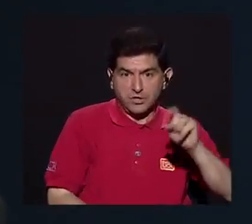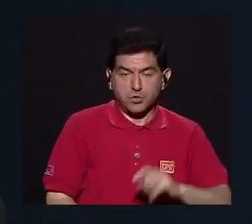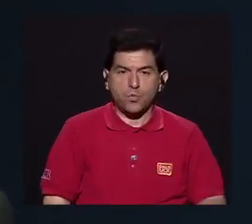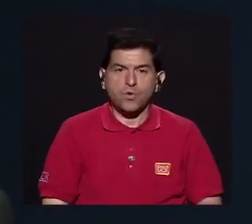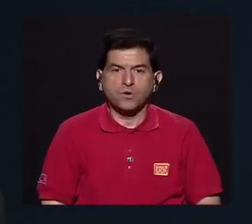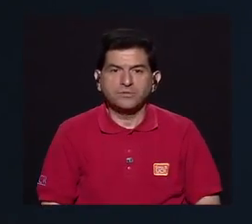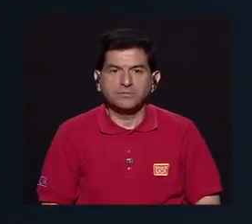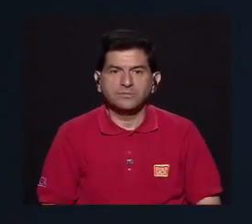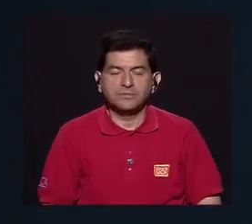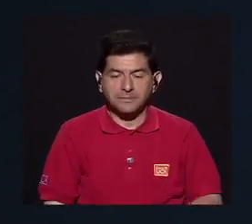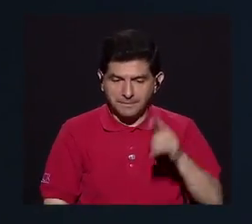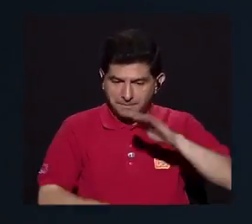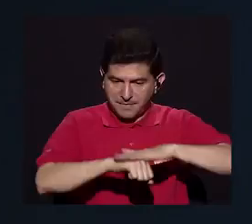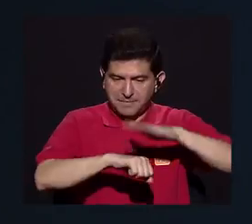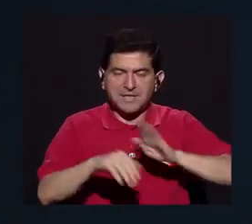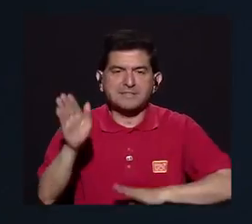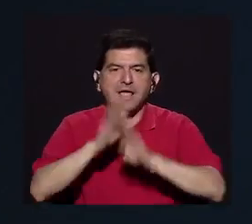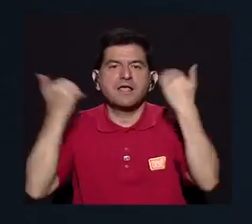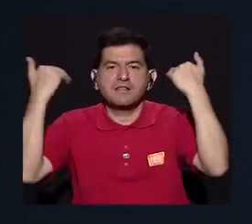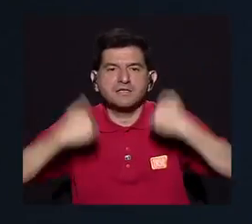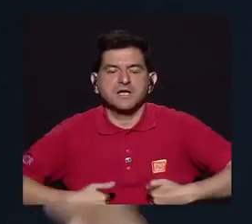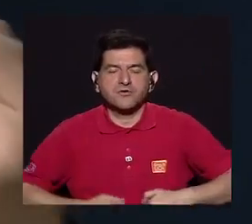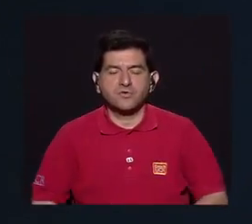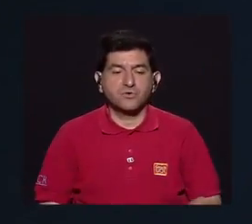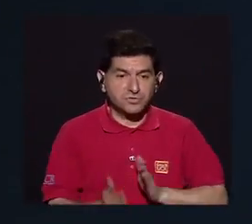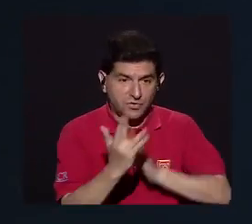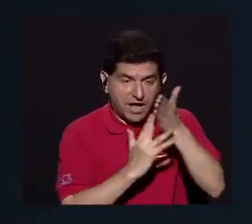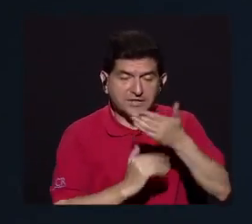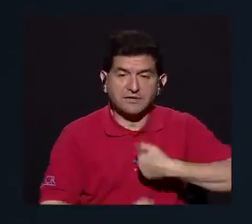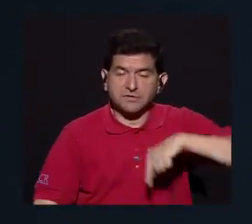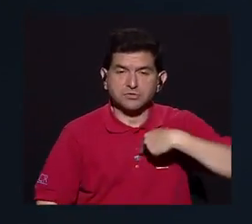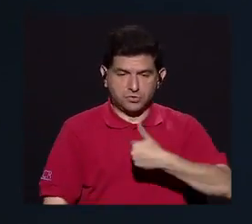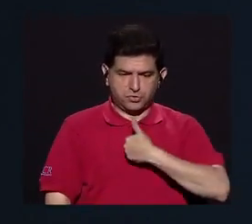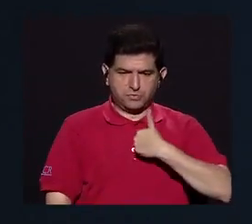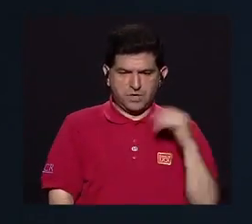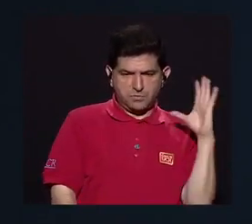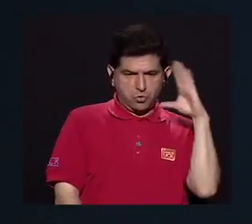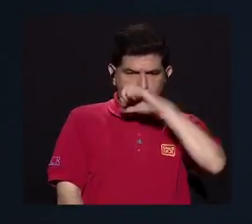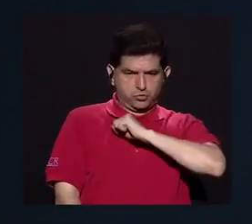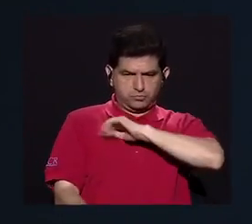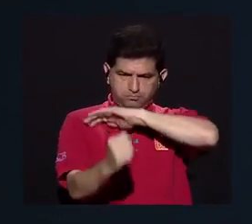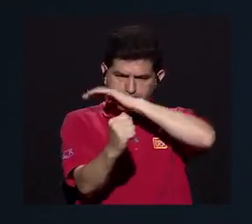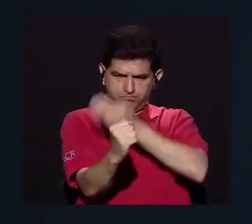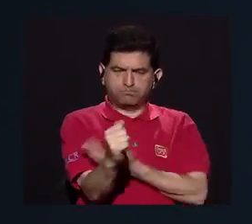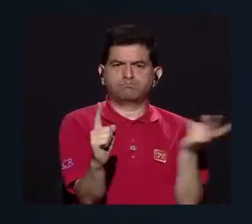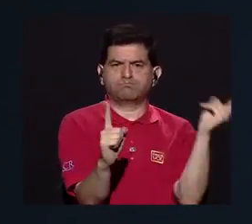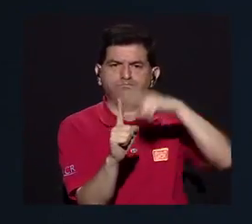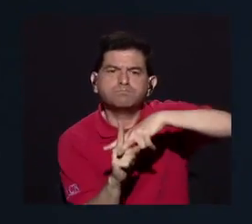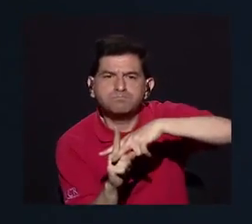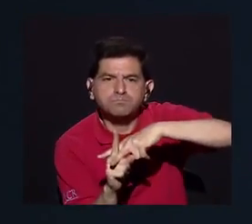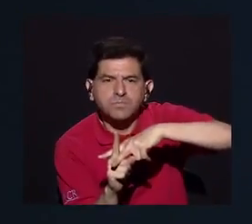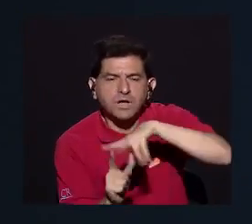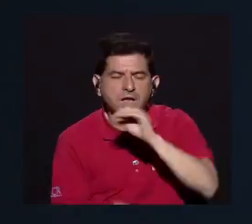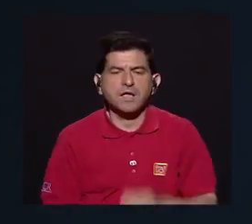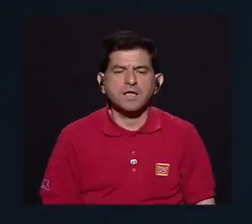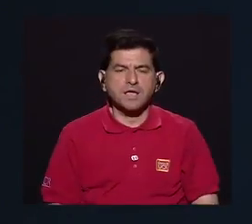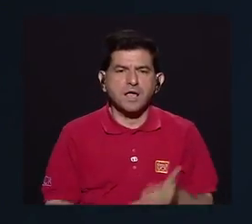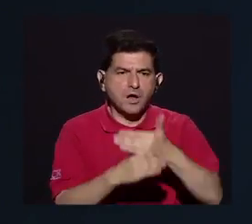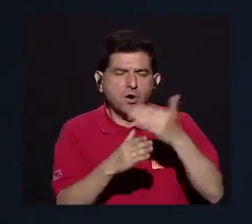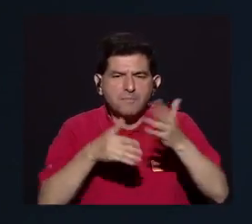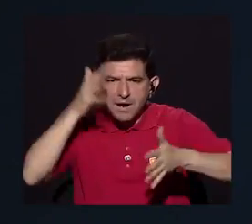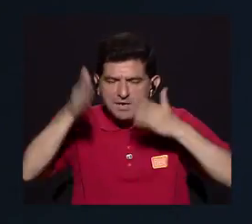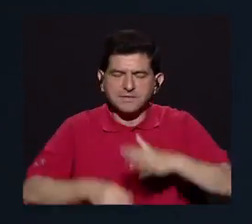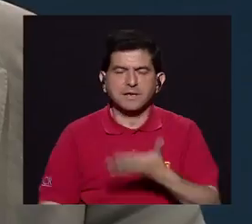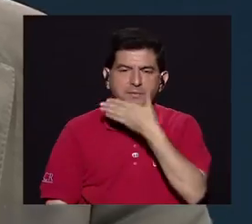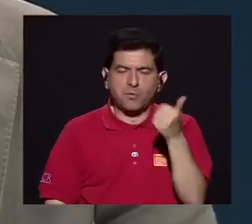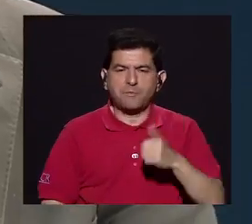XXI para el desarrollo humano, porque a través de eso nos autorreconocemos, nos empoderamos y co-creamos para mejorar